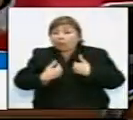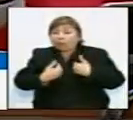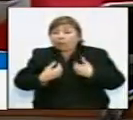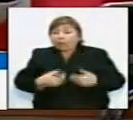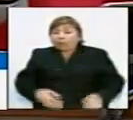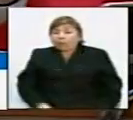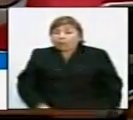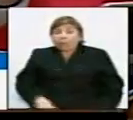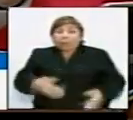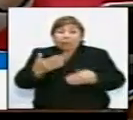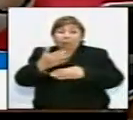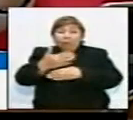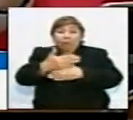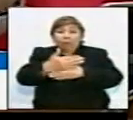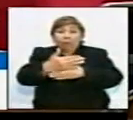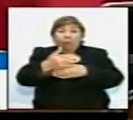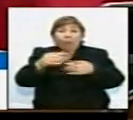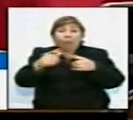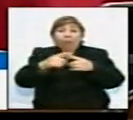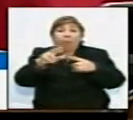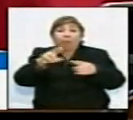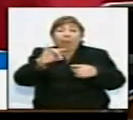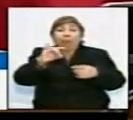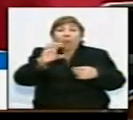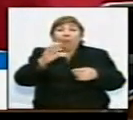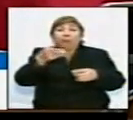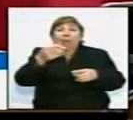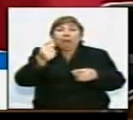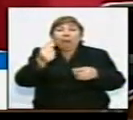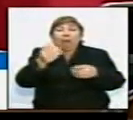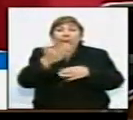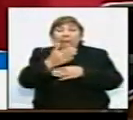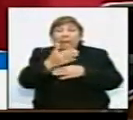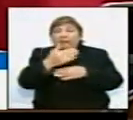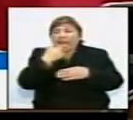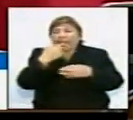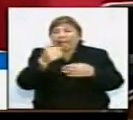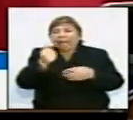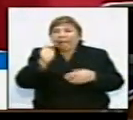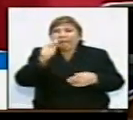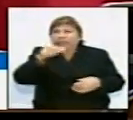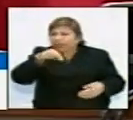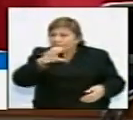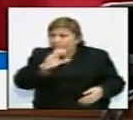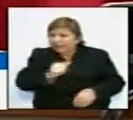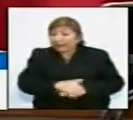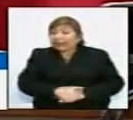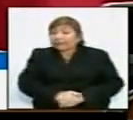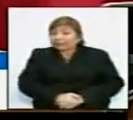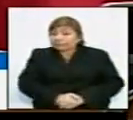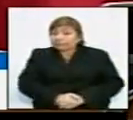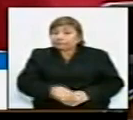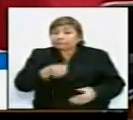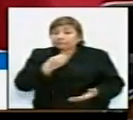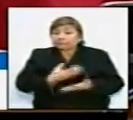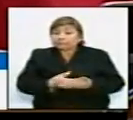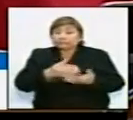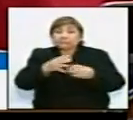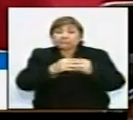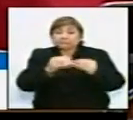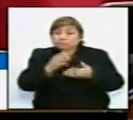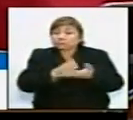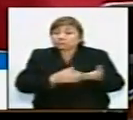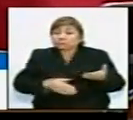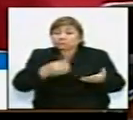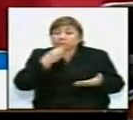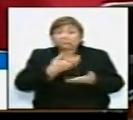ejemplo filete de trucha real y filete de alpaca. Esto es parte de lo que se